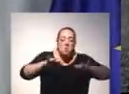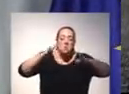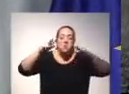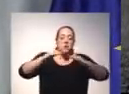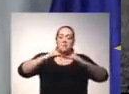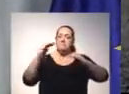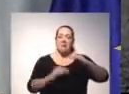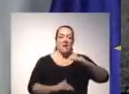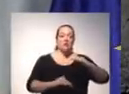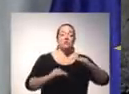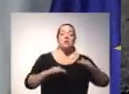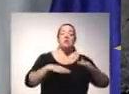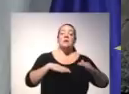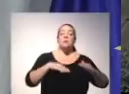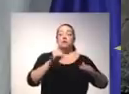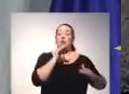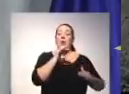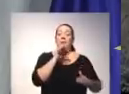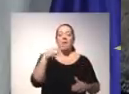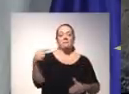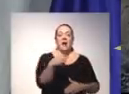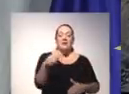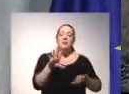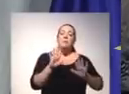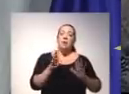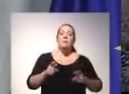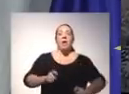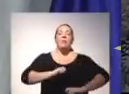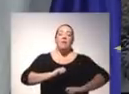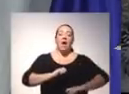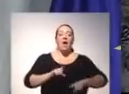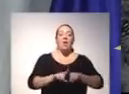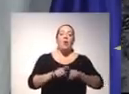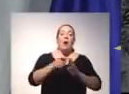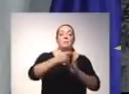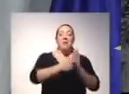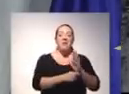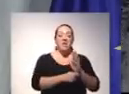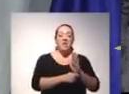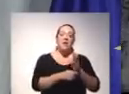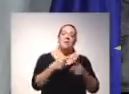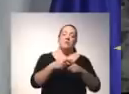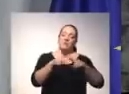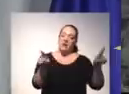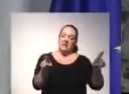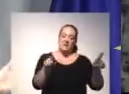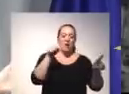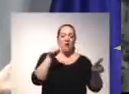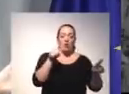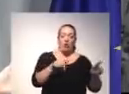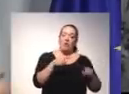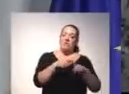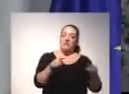PM10, que si bien sigue siendo desfavorable, pero nos permiten tomar unas medidas diferentes a las que